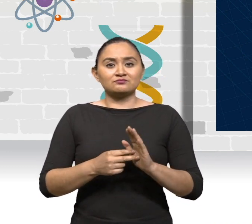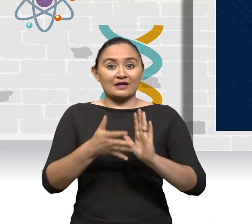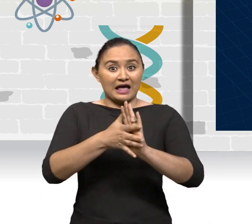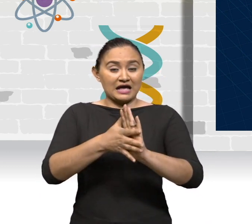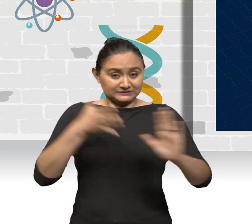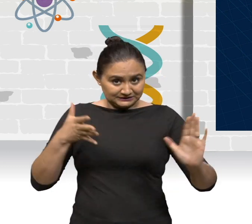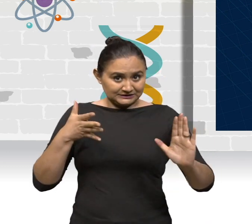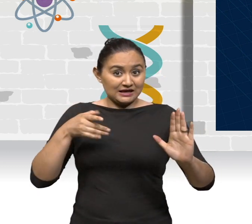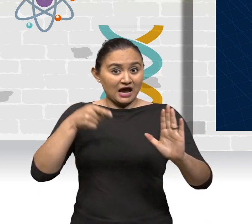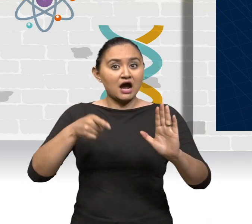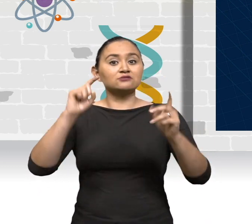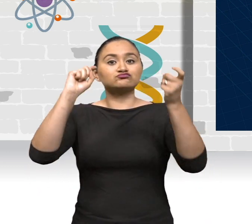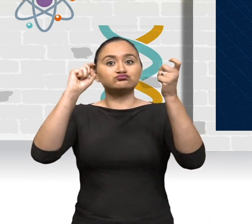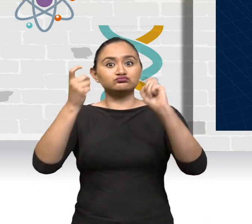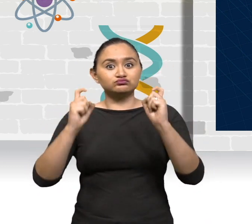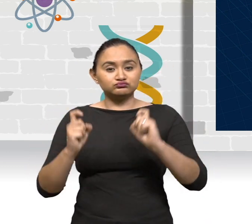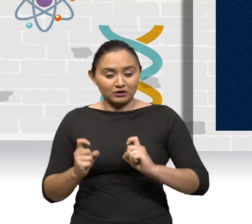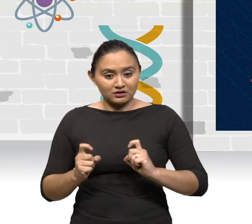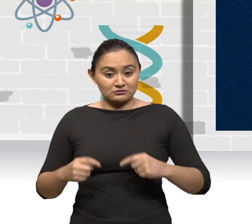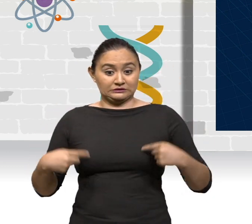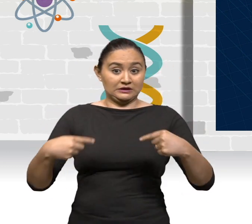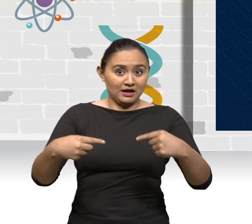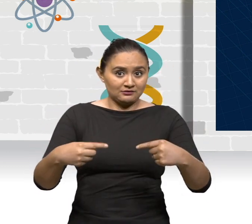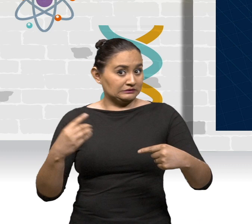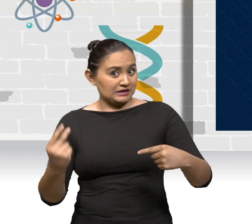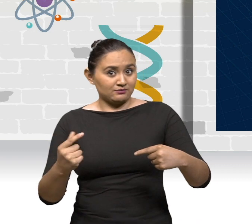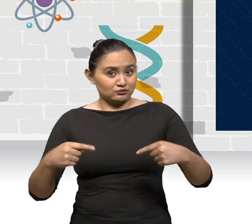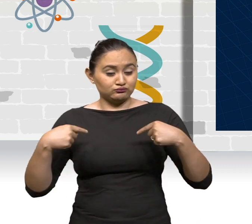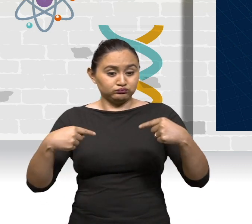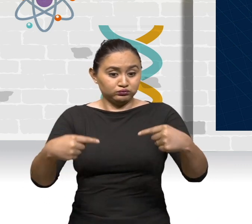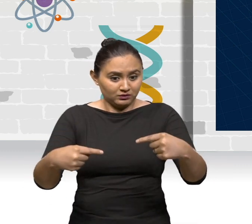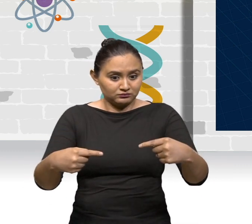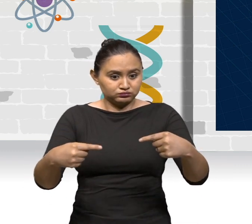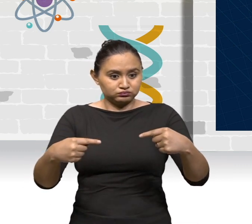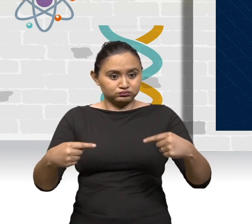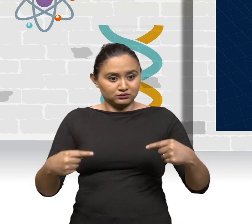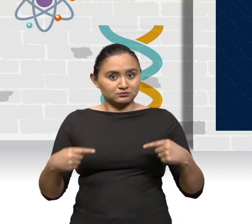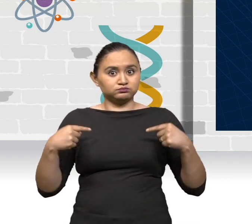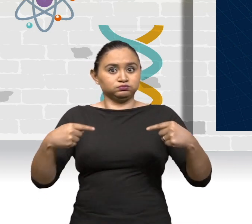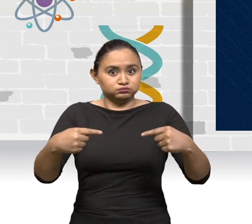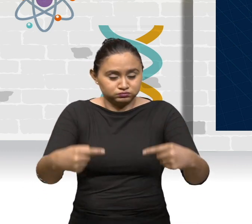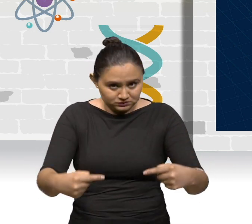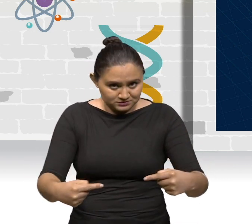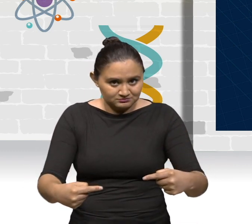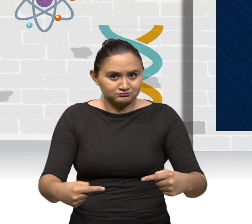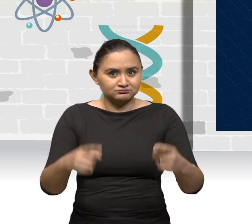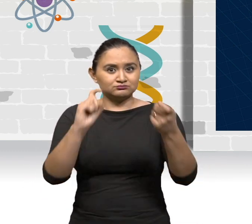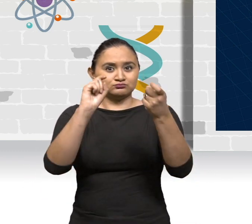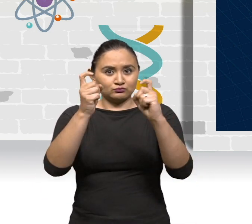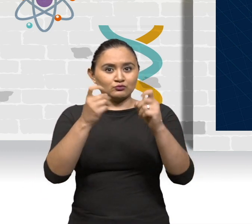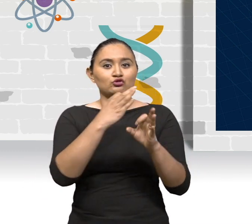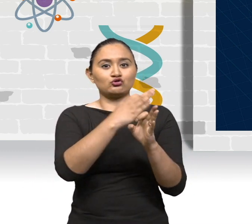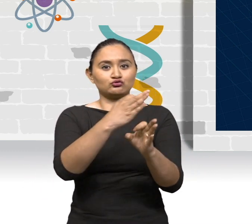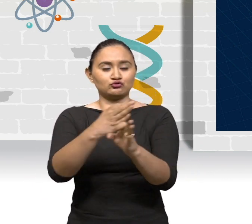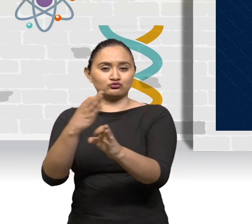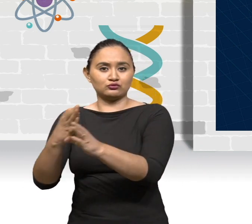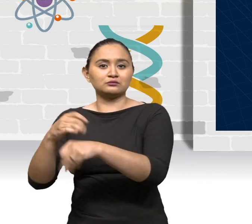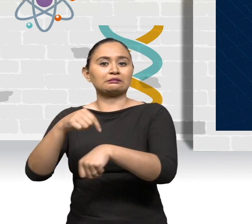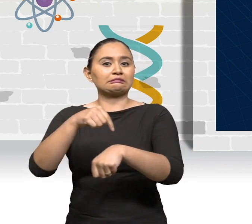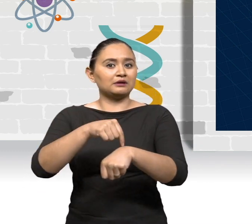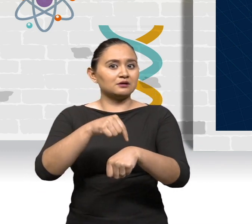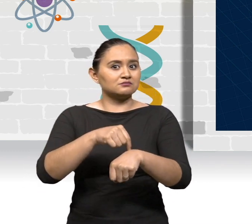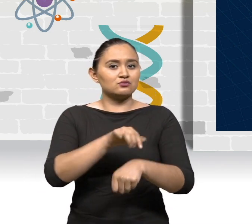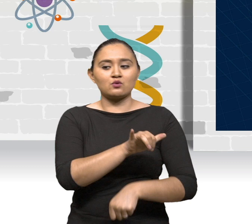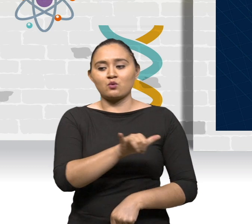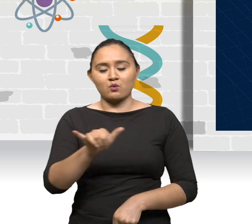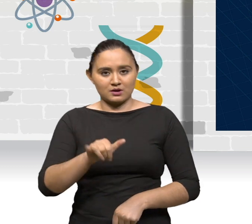existe aceleración, es decir, hay una variación de velocidad. Por eso el móvil tendrá desplazamientos diferentes en intervalos de